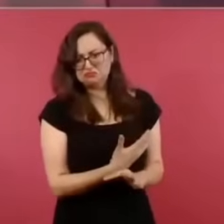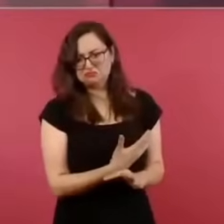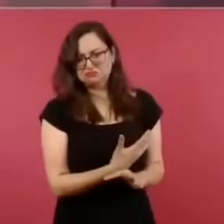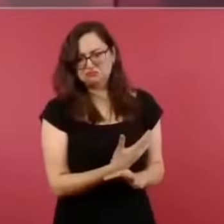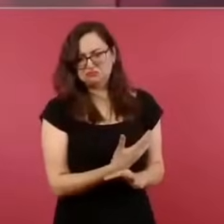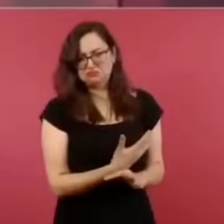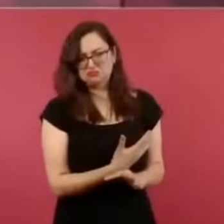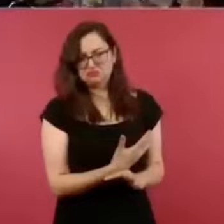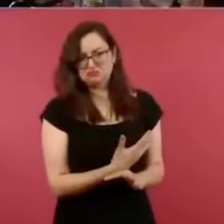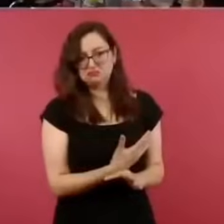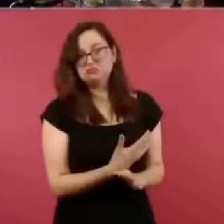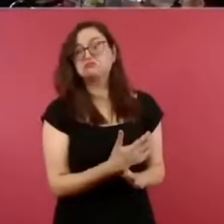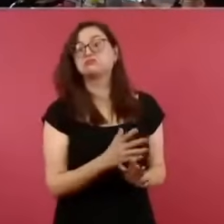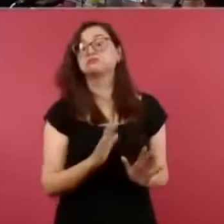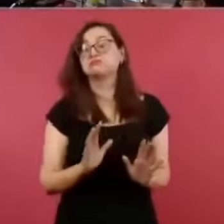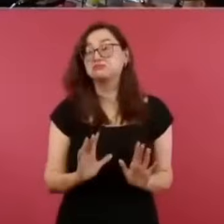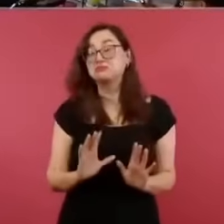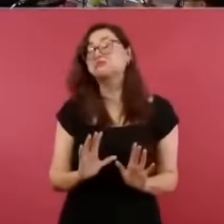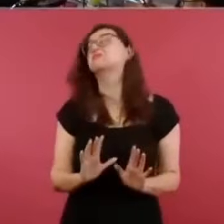Sí, fue de las que